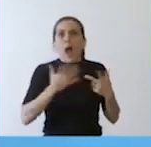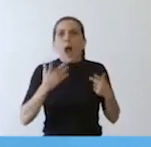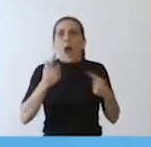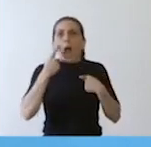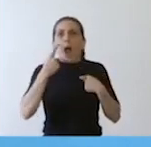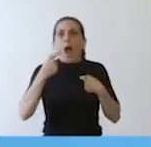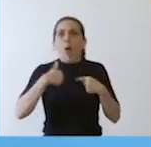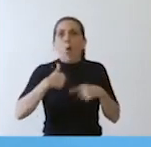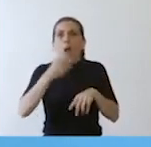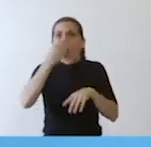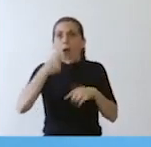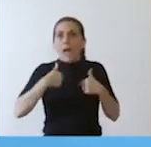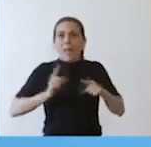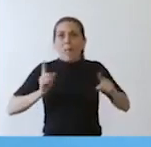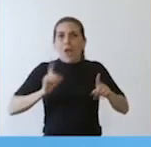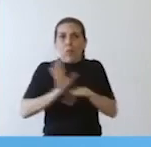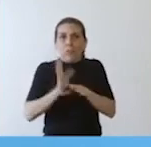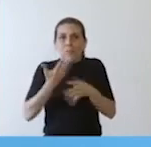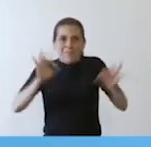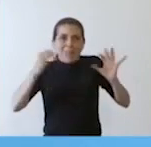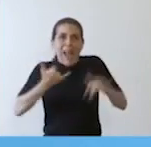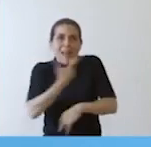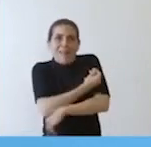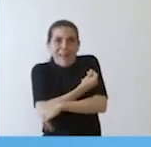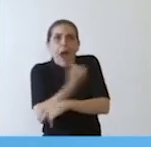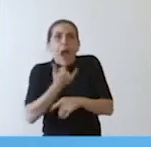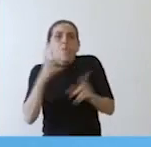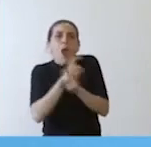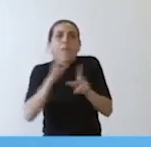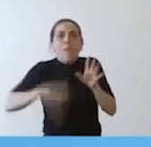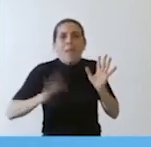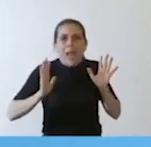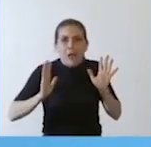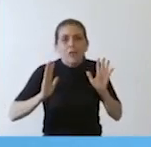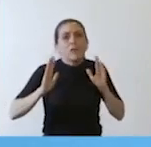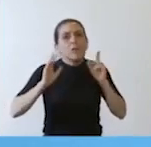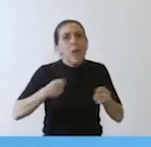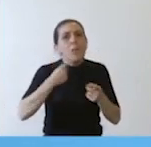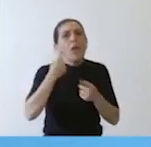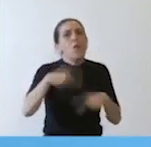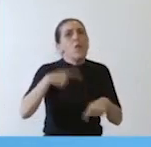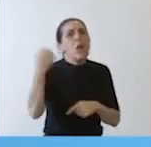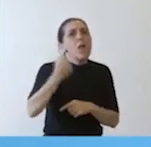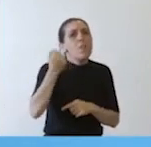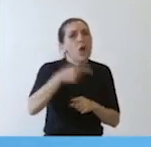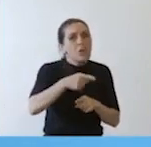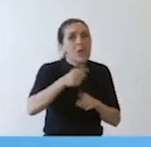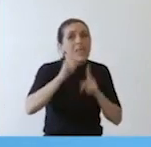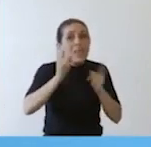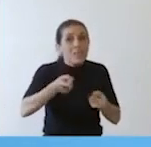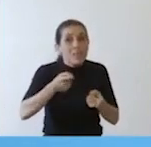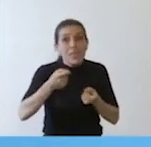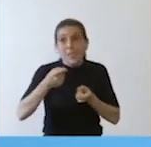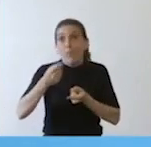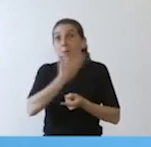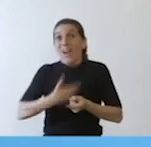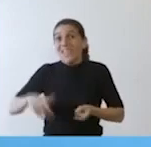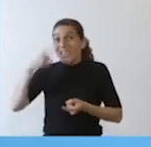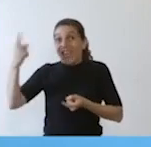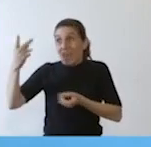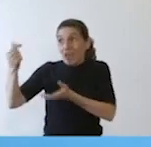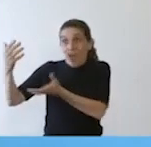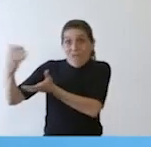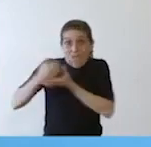tenga influenza, va a ser un elemento menos. Y termino diciendo una cosa muy importante, que estos fondos que dispuso Presidencia de la